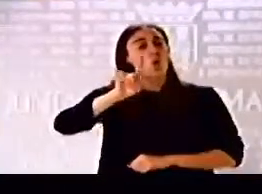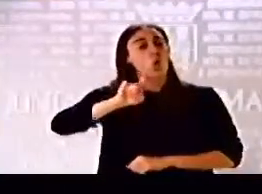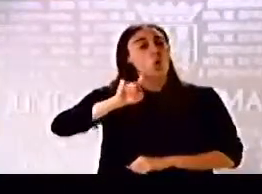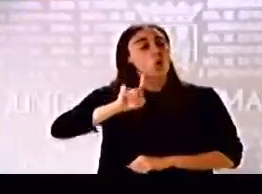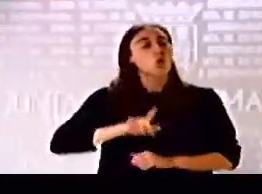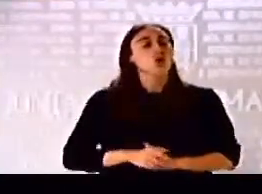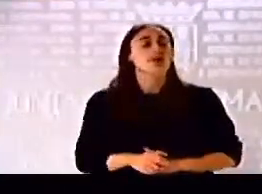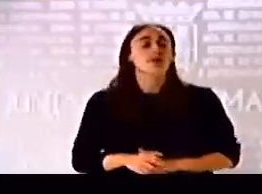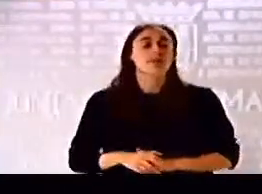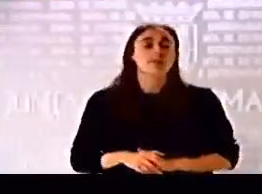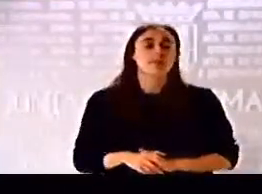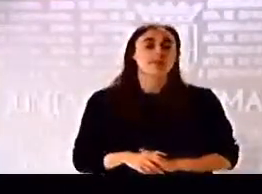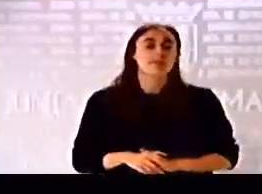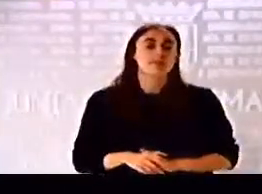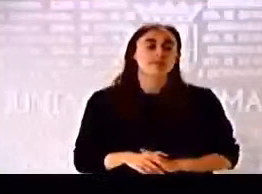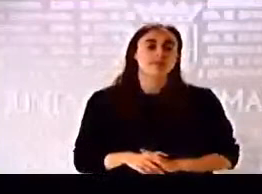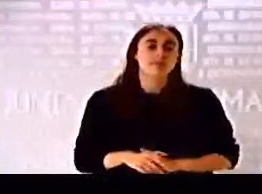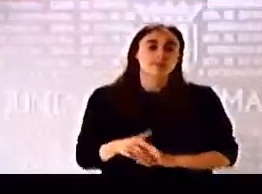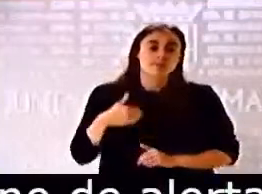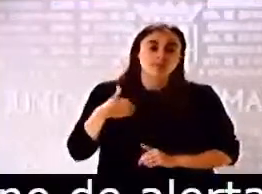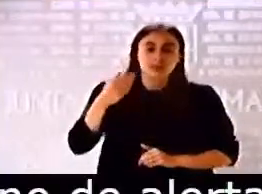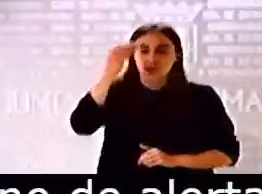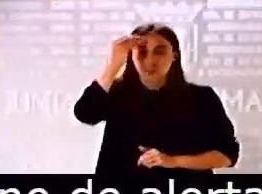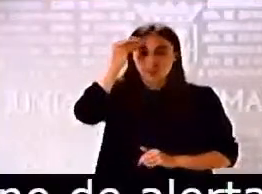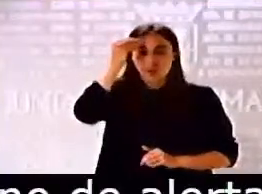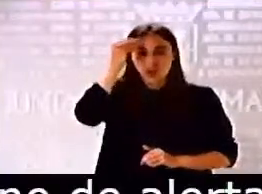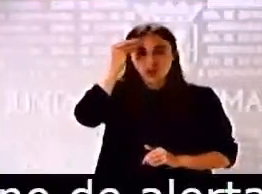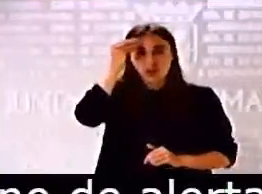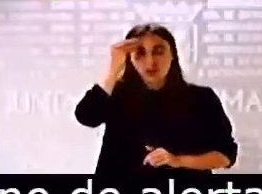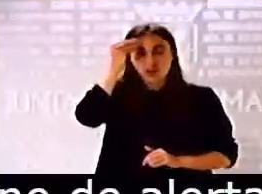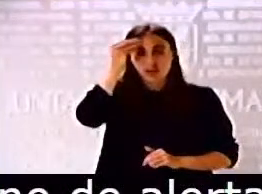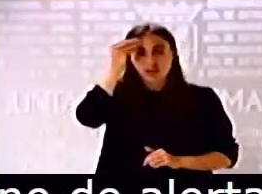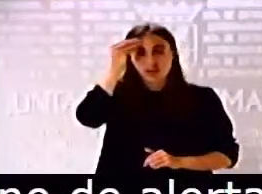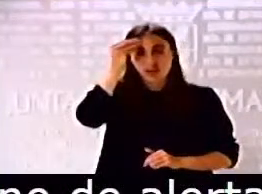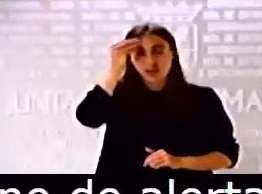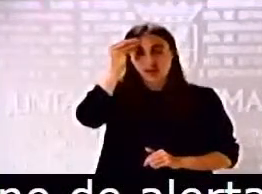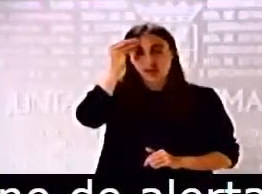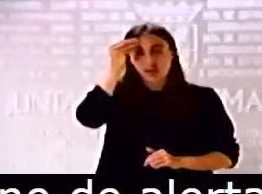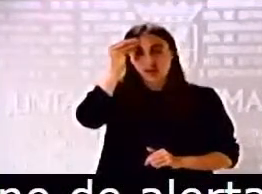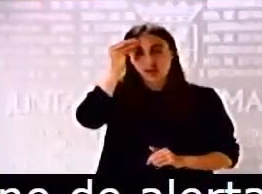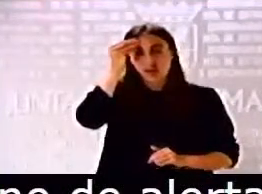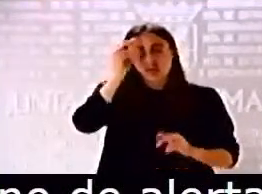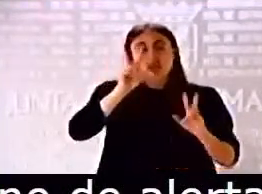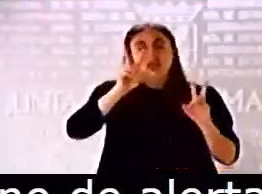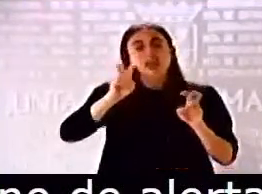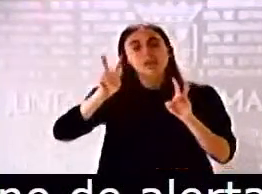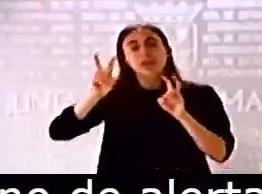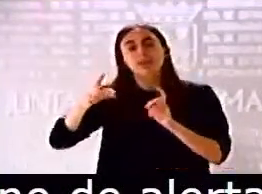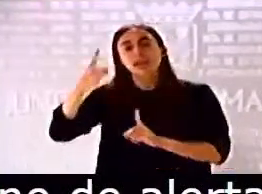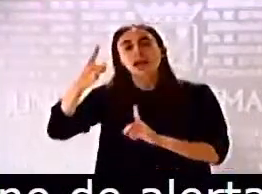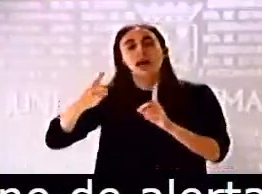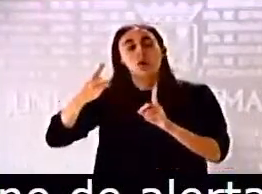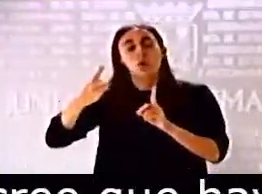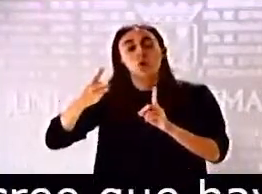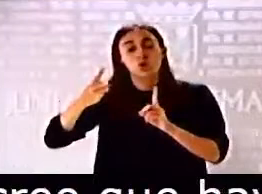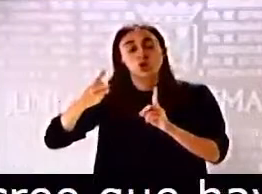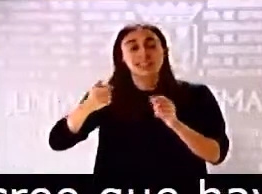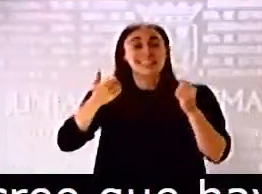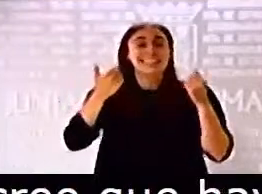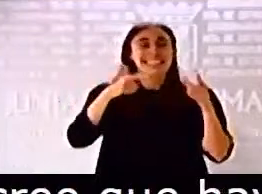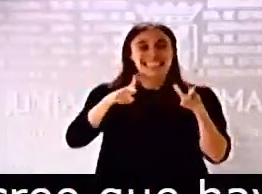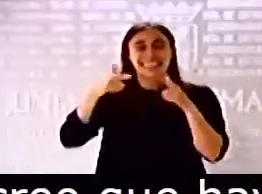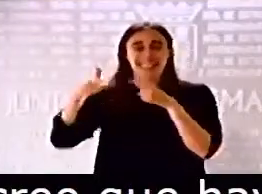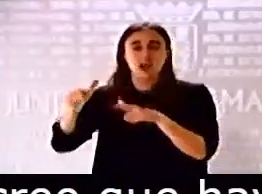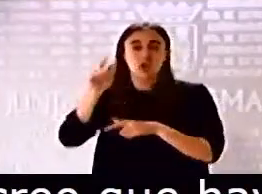alerta, y yo creo que hay cuestiones que nos hemos comprometido con el sector del turismo y el sector de la